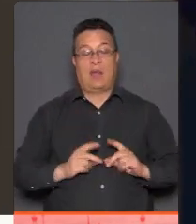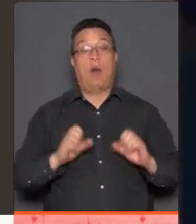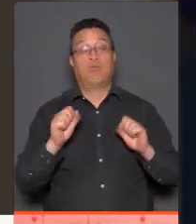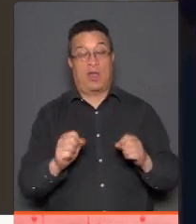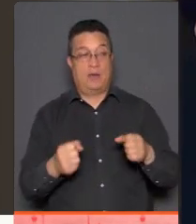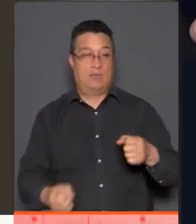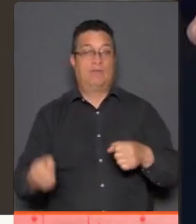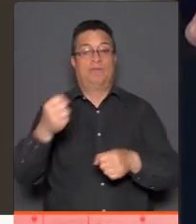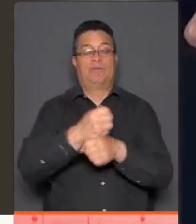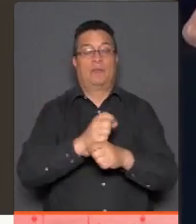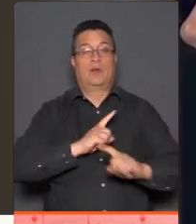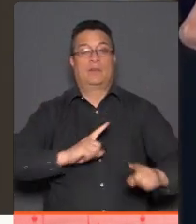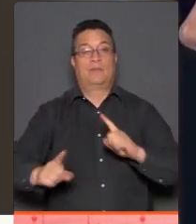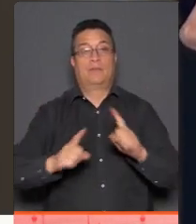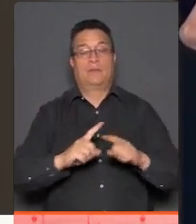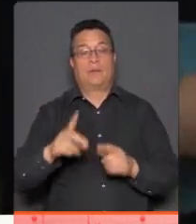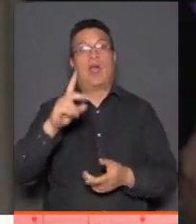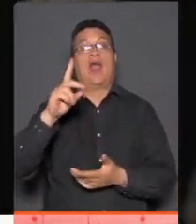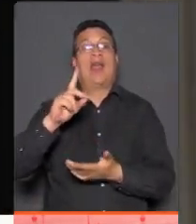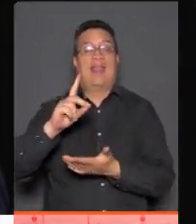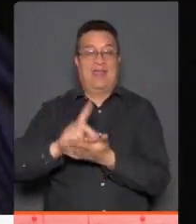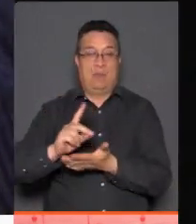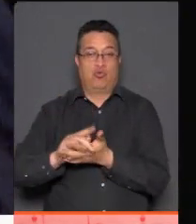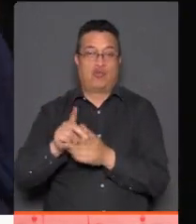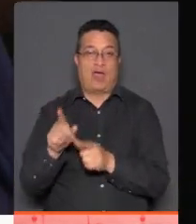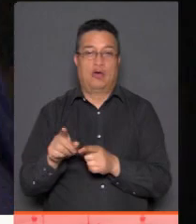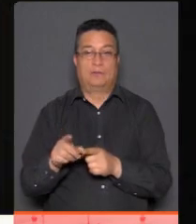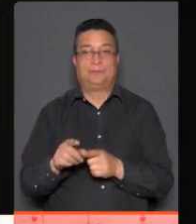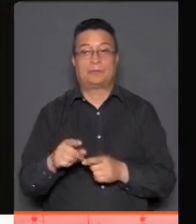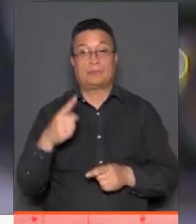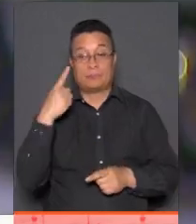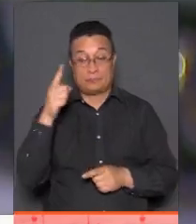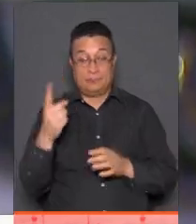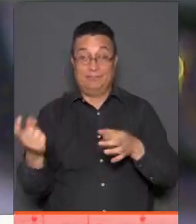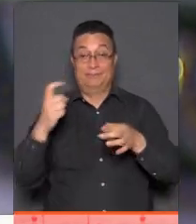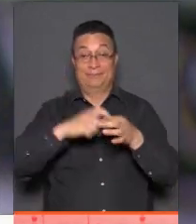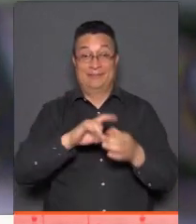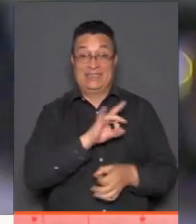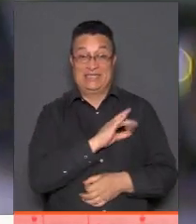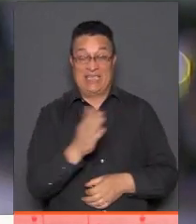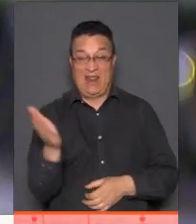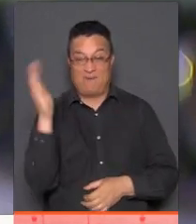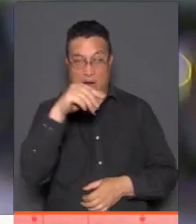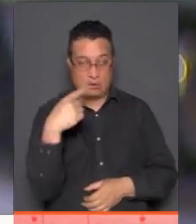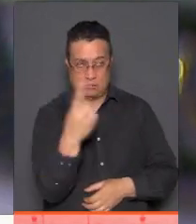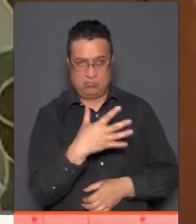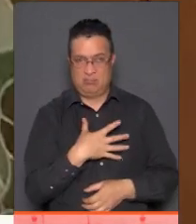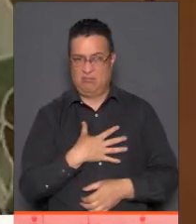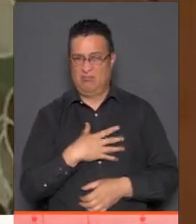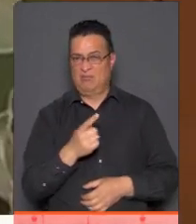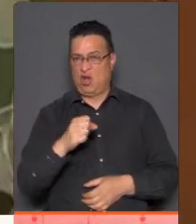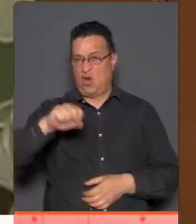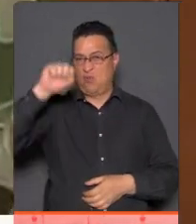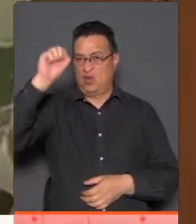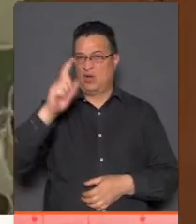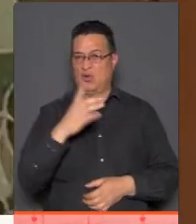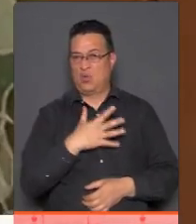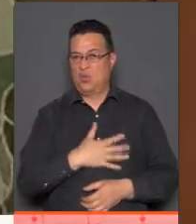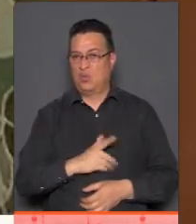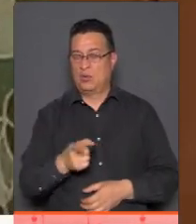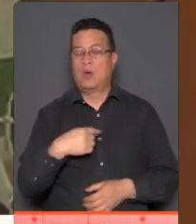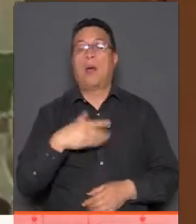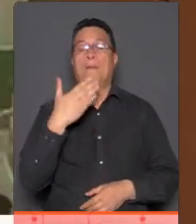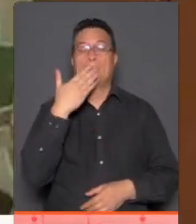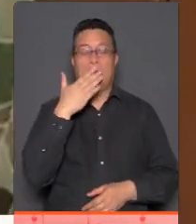la dirección de la Cámara en este periodo. Pero la idea de sumar a Chile Vamos no cayó bien en el Partido Comunista. Yo prefiero agotar todas las